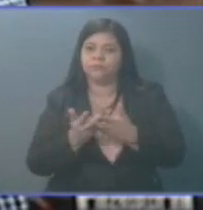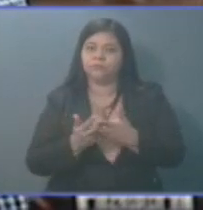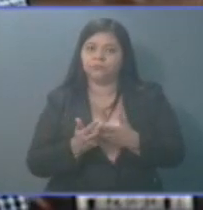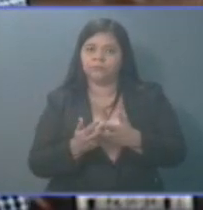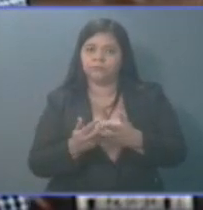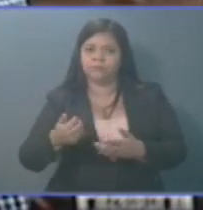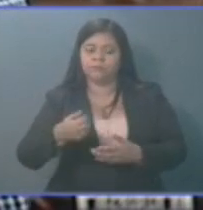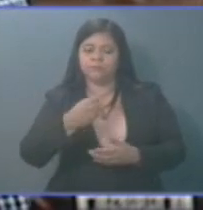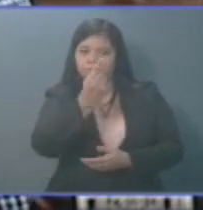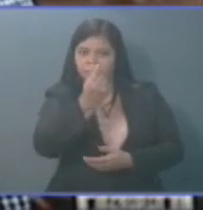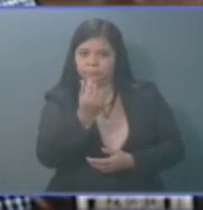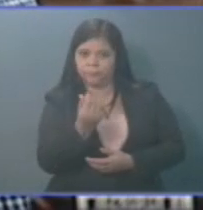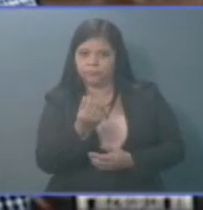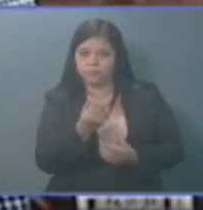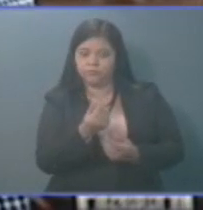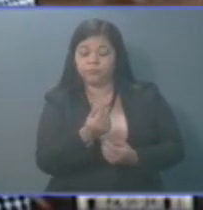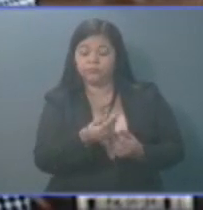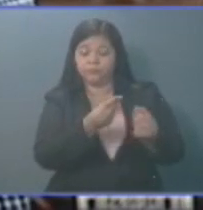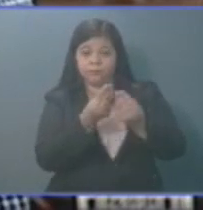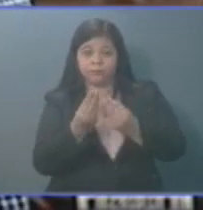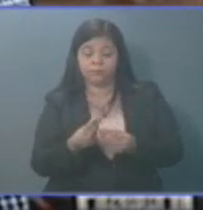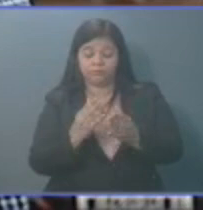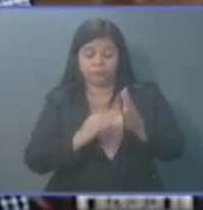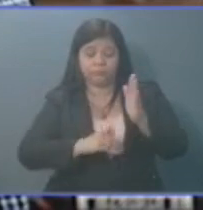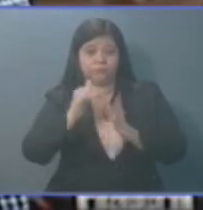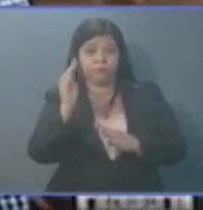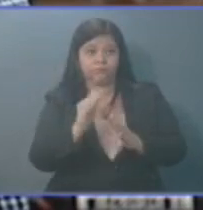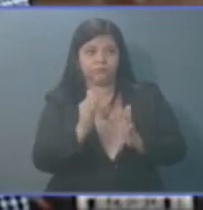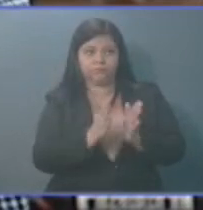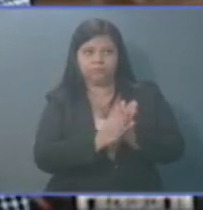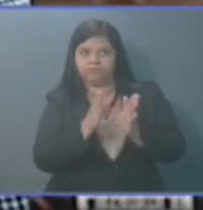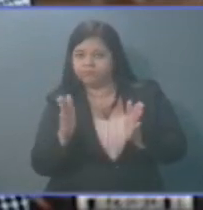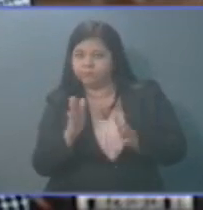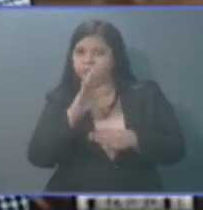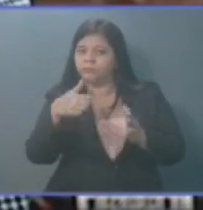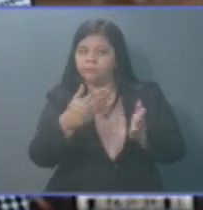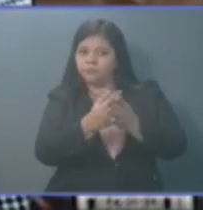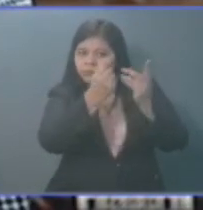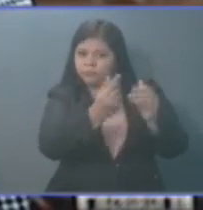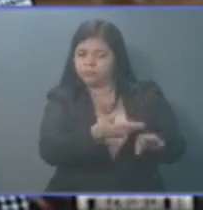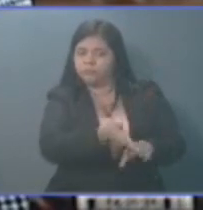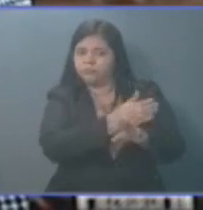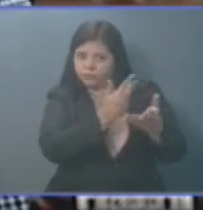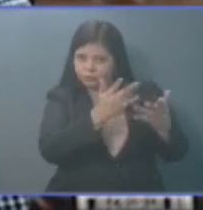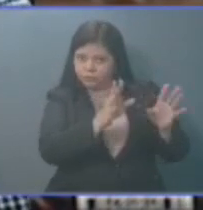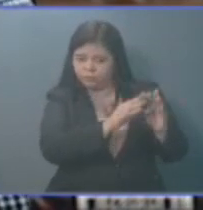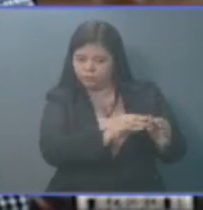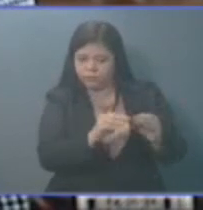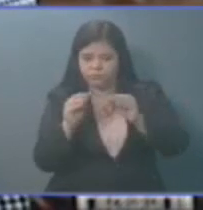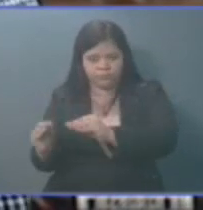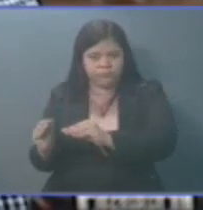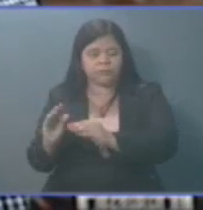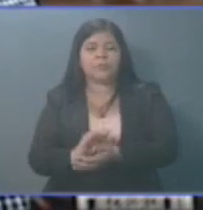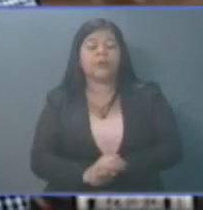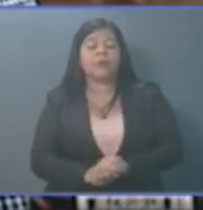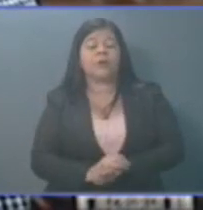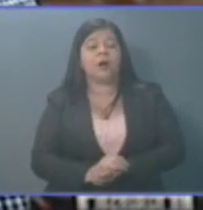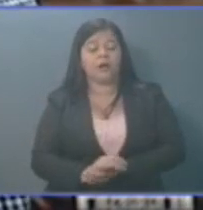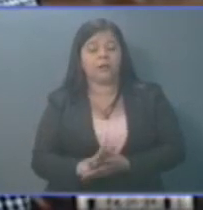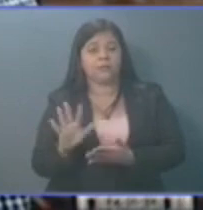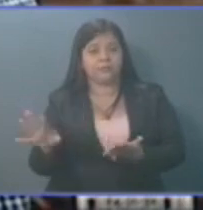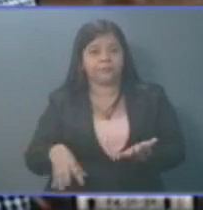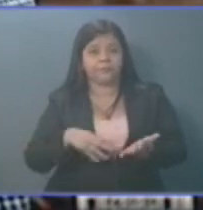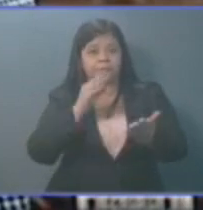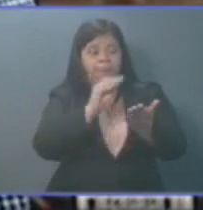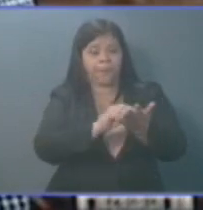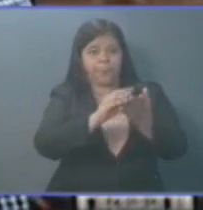financiamiento proveniente de las ampliaciones automáticas de la asignación que fueren aplicables, consignada